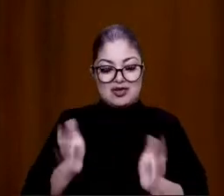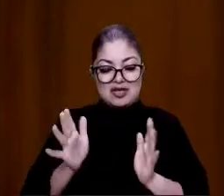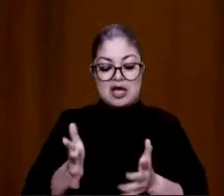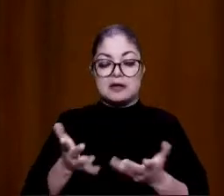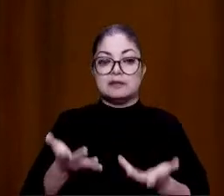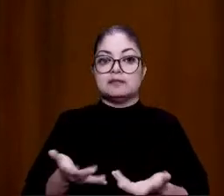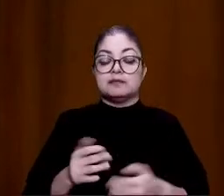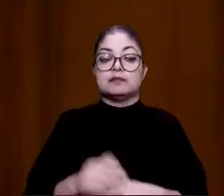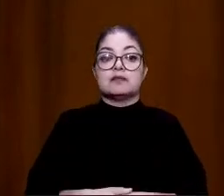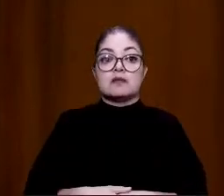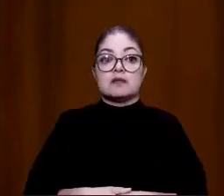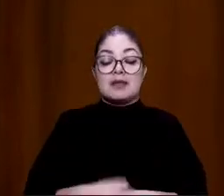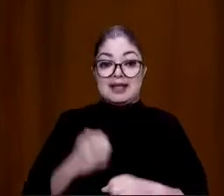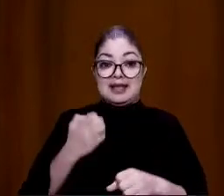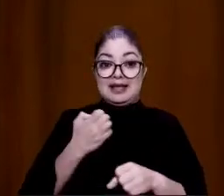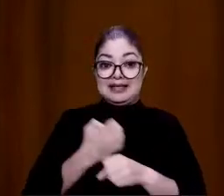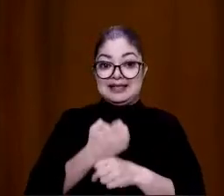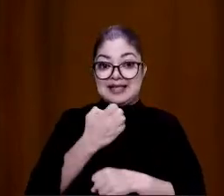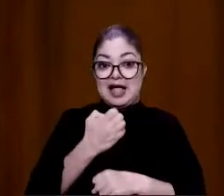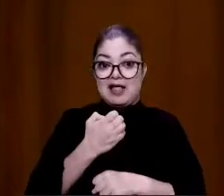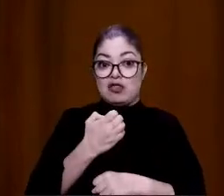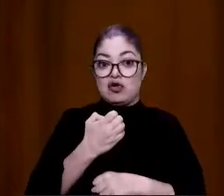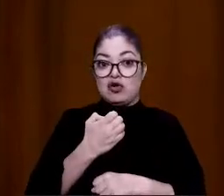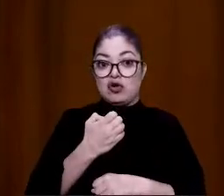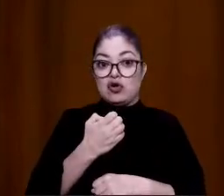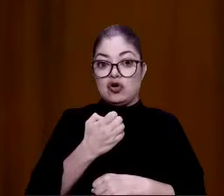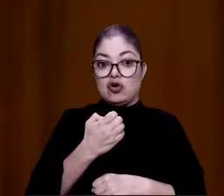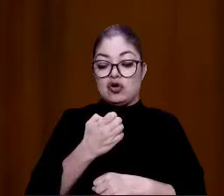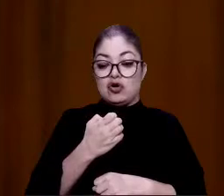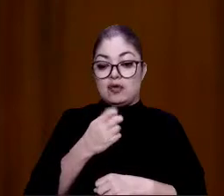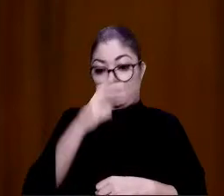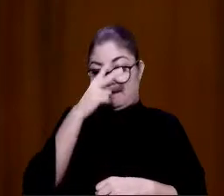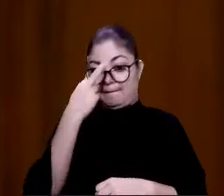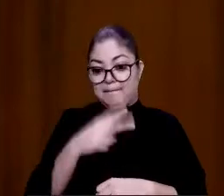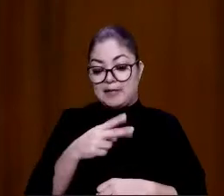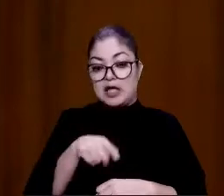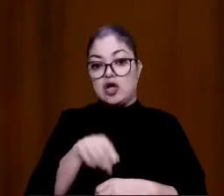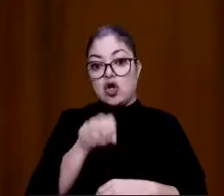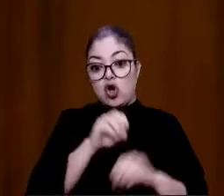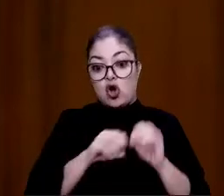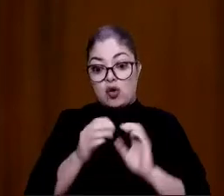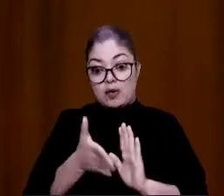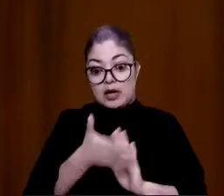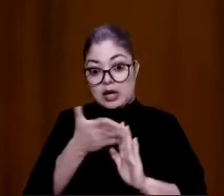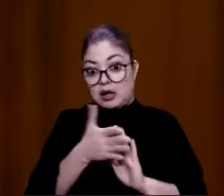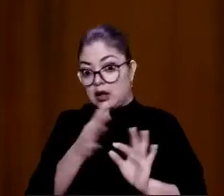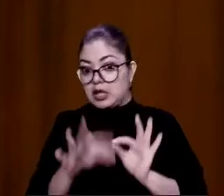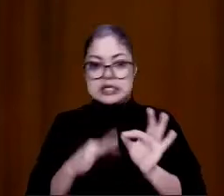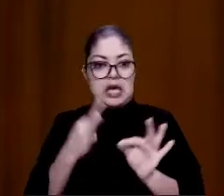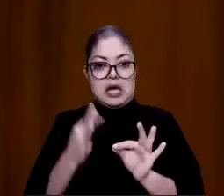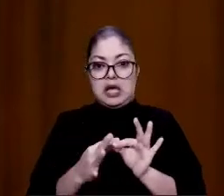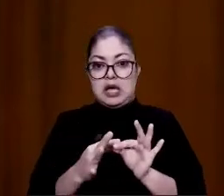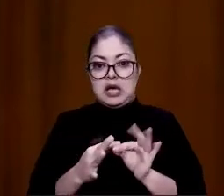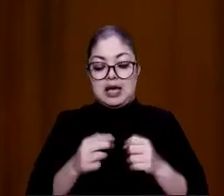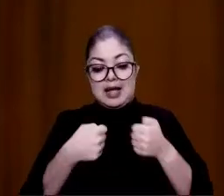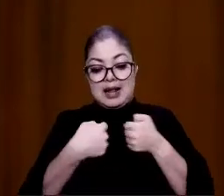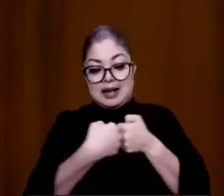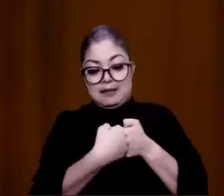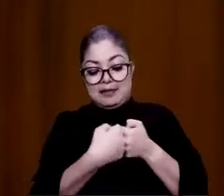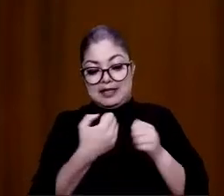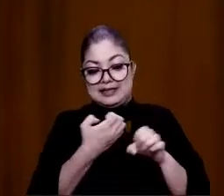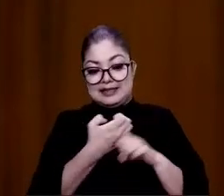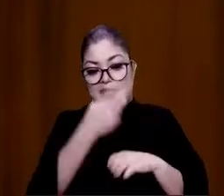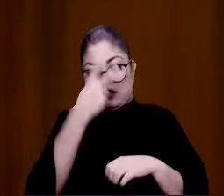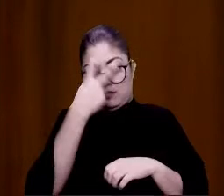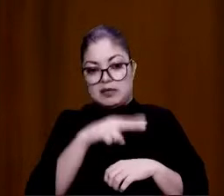En lo que respecta al Estado a la sección del Estado de México, la obra civil está concluida. Los límites del Estado de México terminan